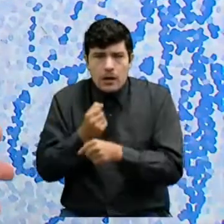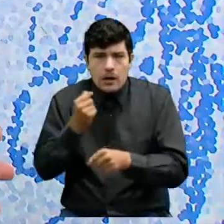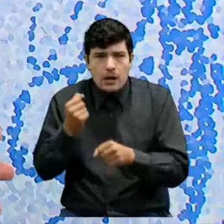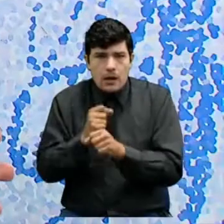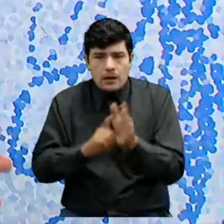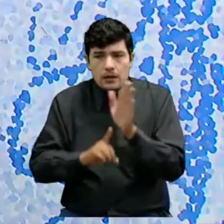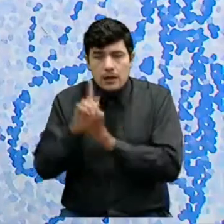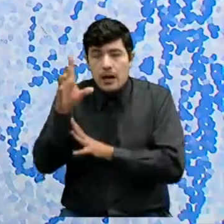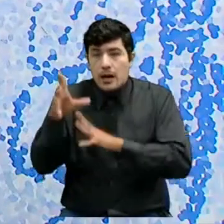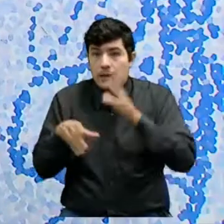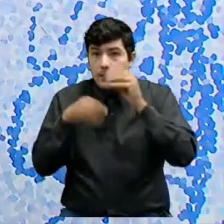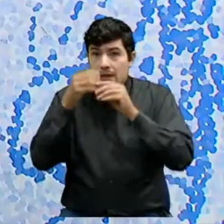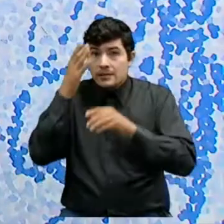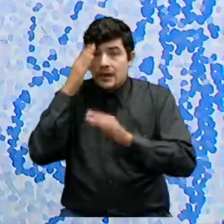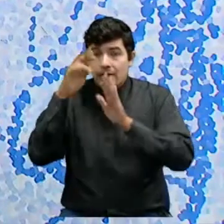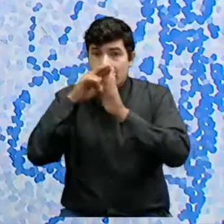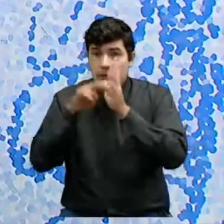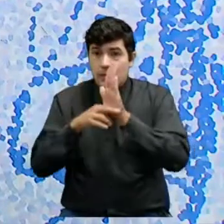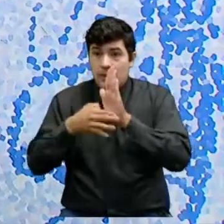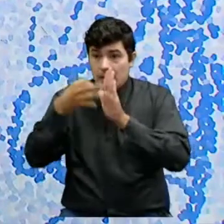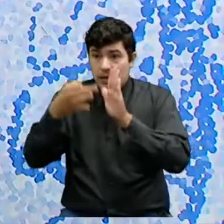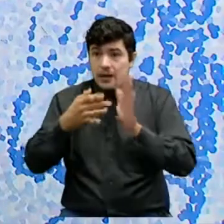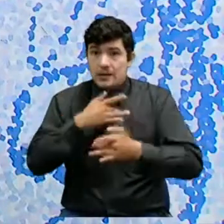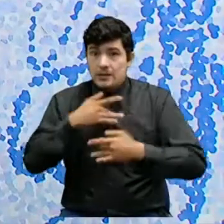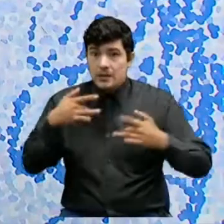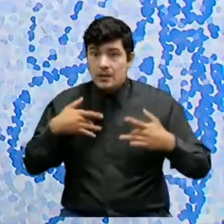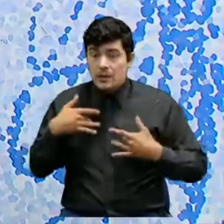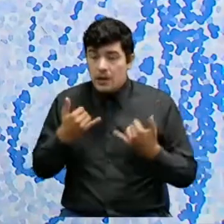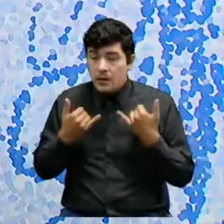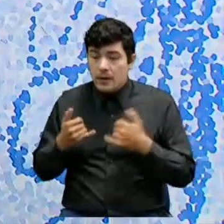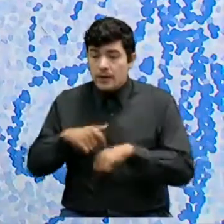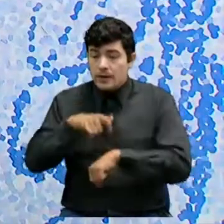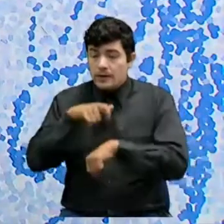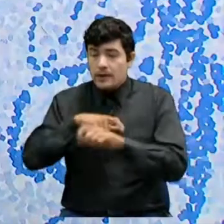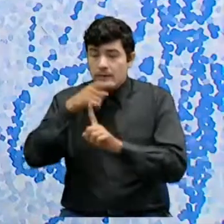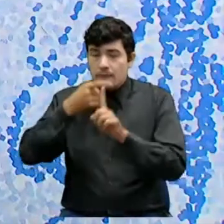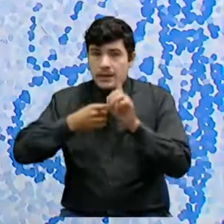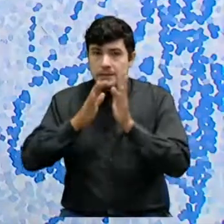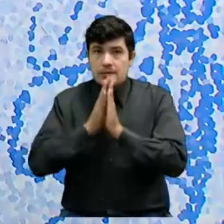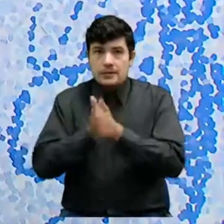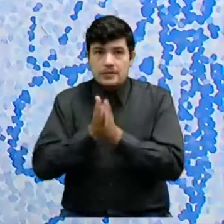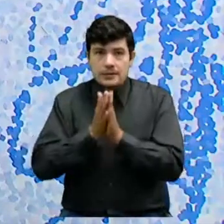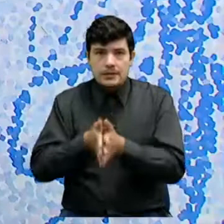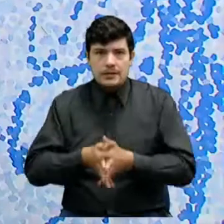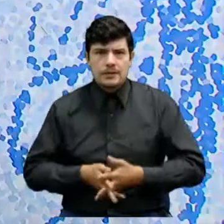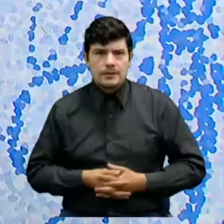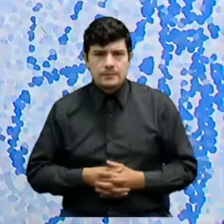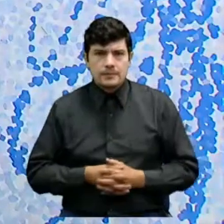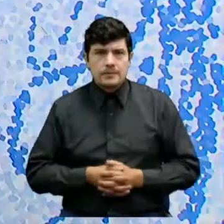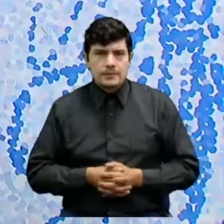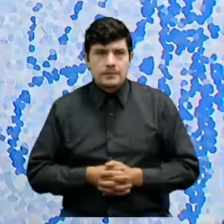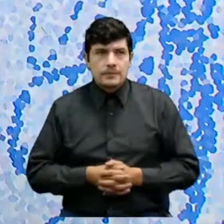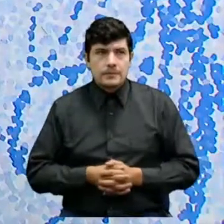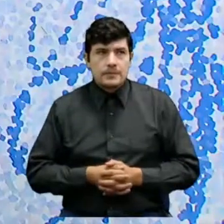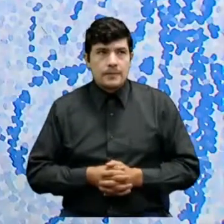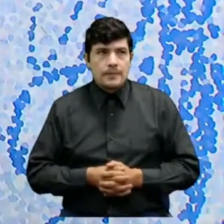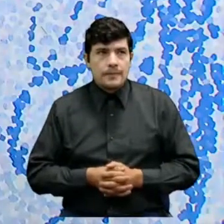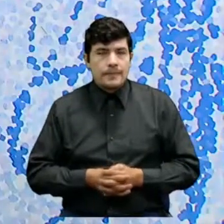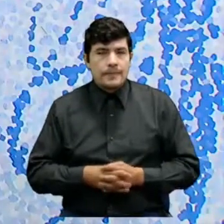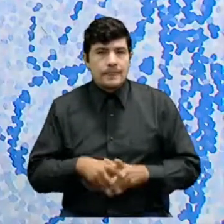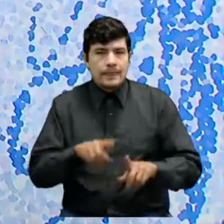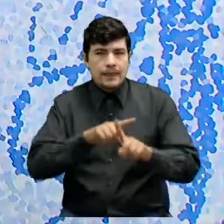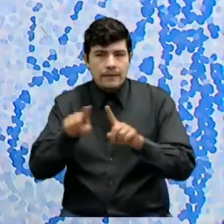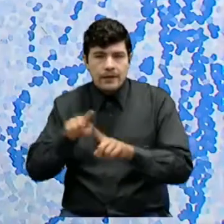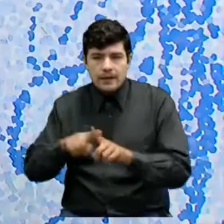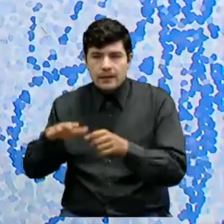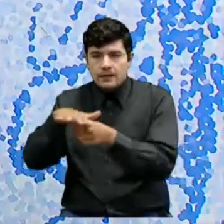actividades teniendo en cuenta las medidas de bioseguridad en este mes de diciembre. Son muchos las